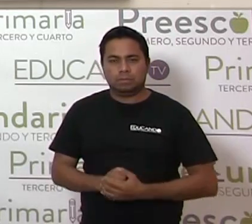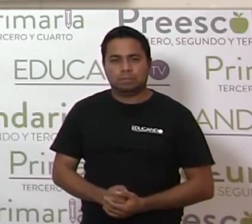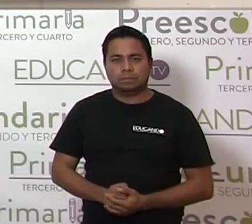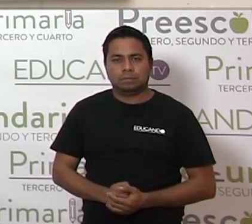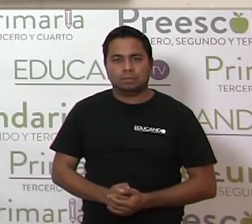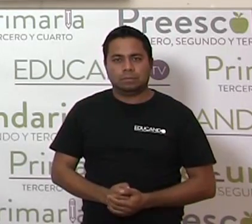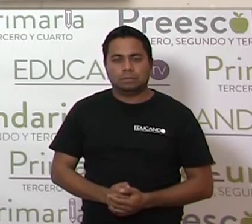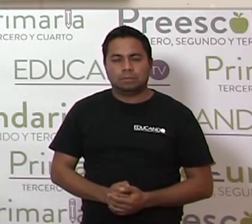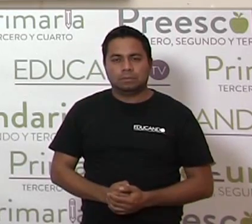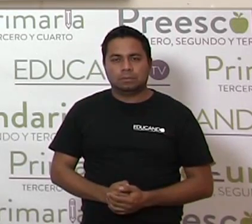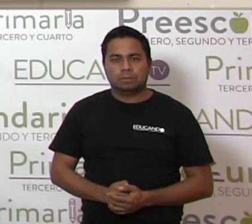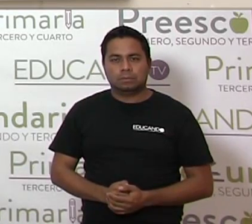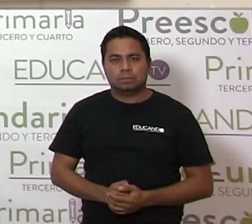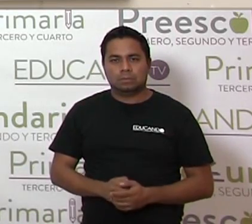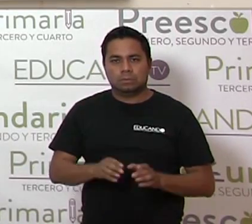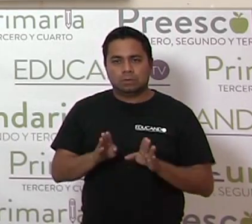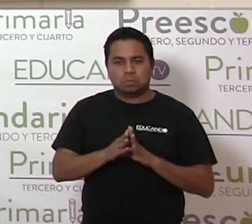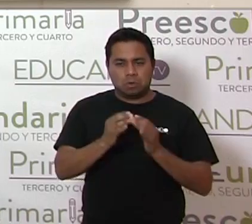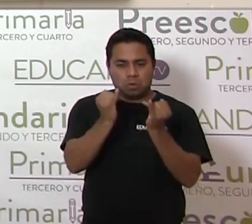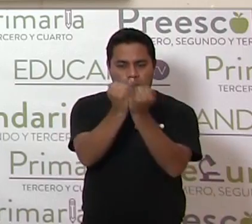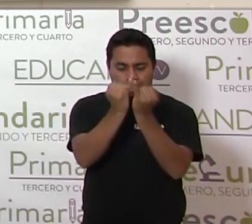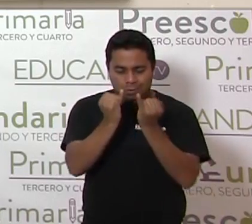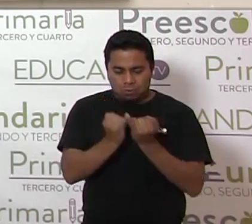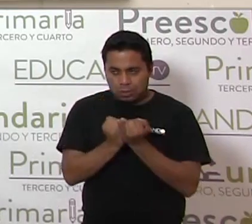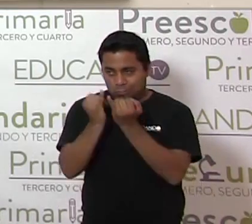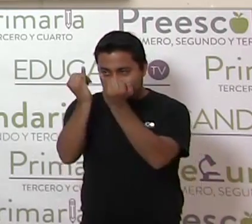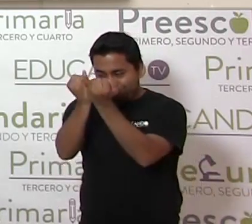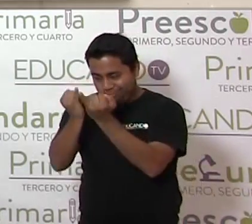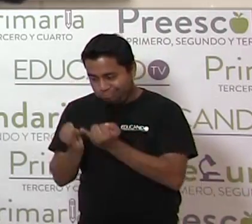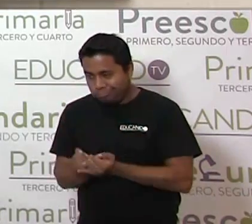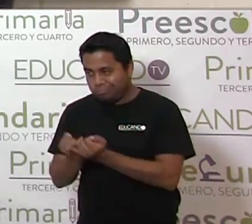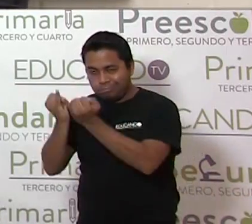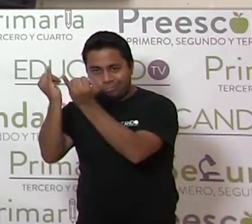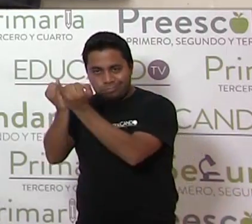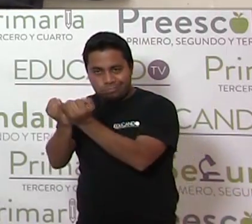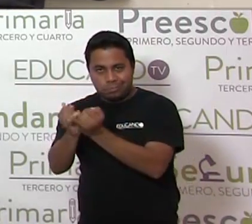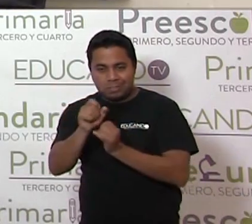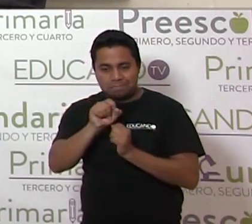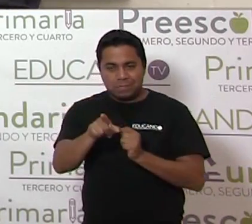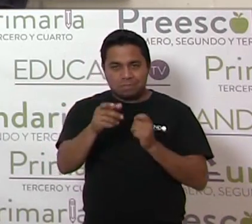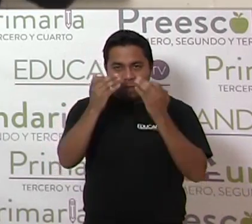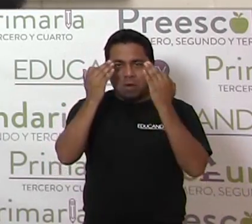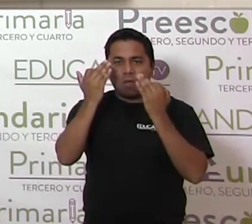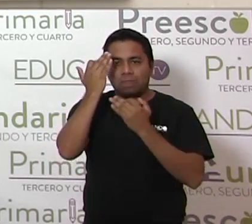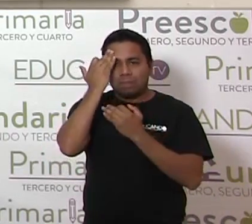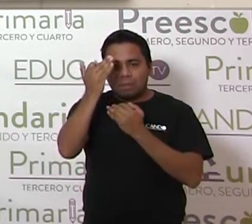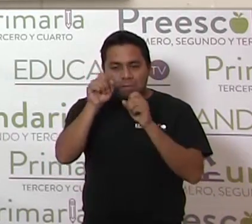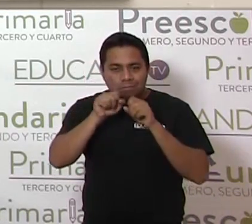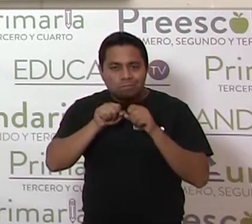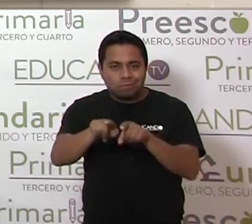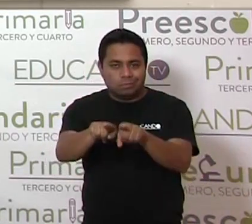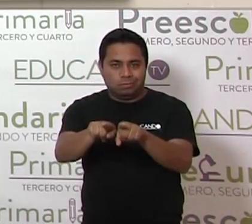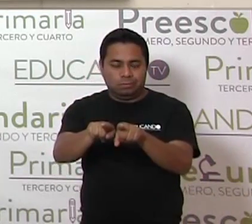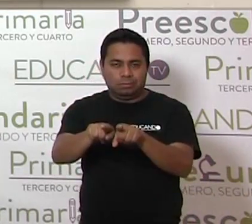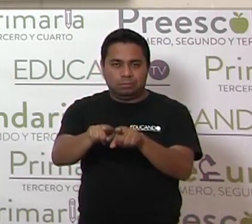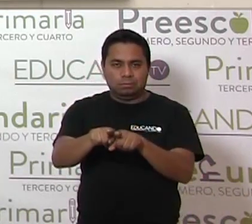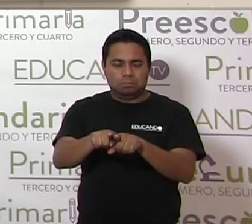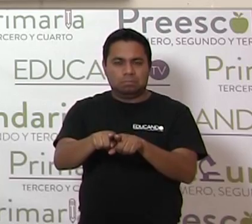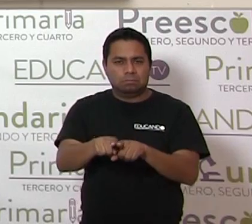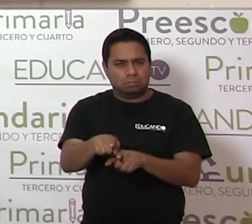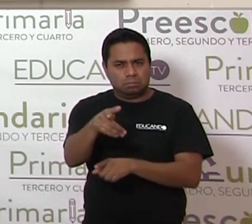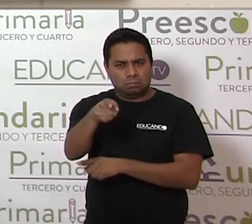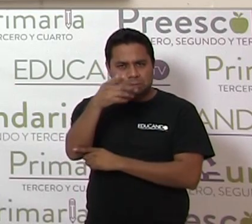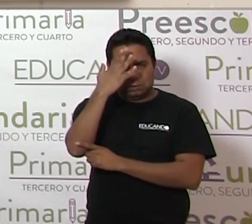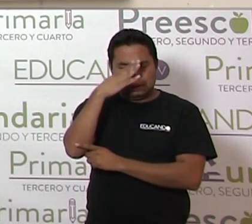manera paralela. Bien, lo voy a poner de verde. ¿Tú sabes qué son las